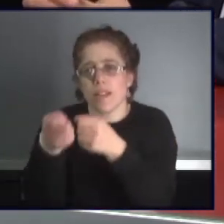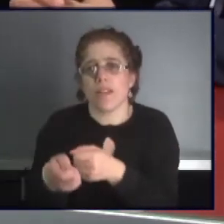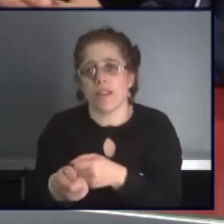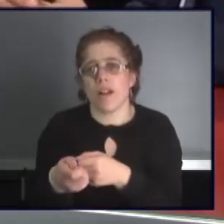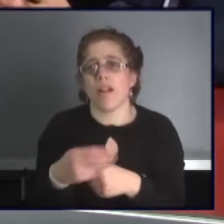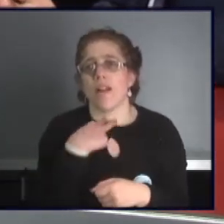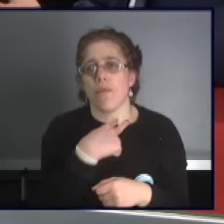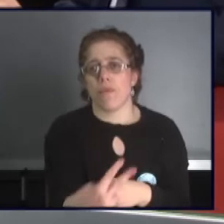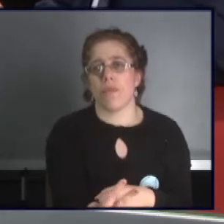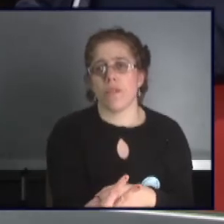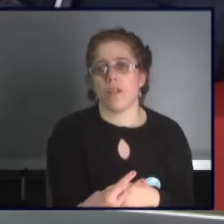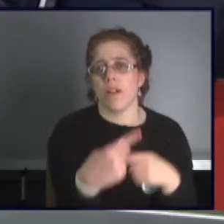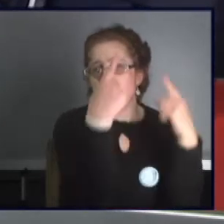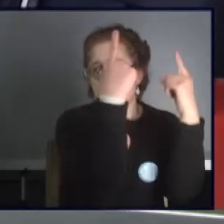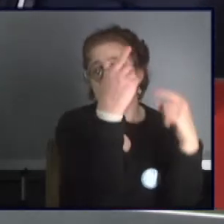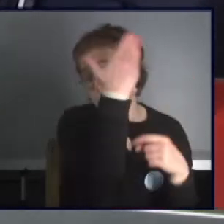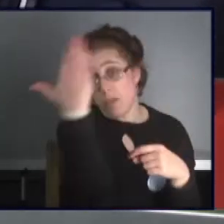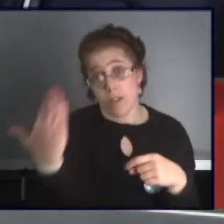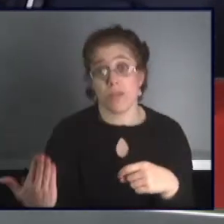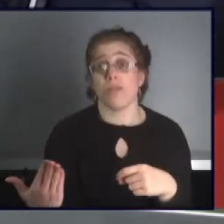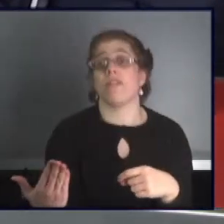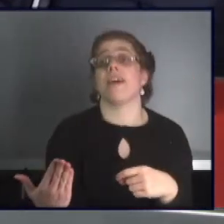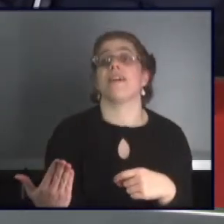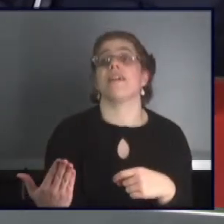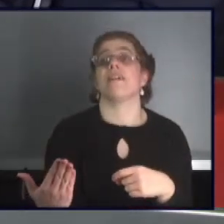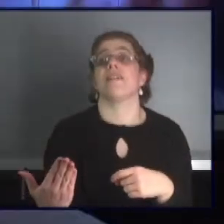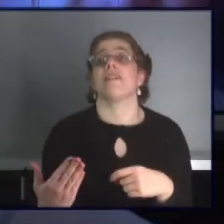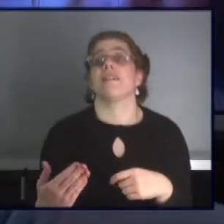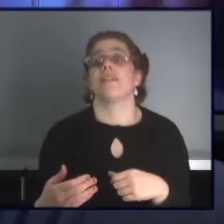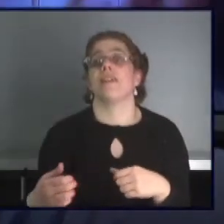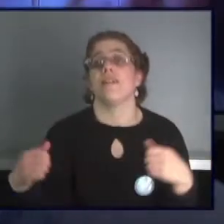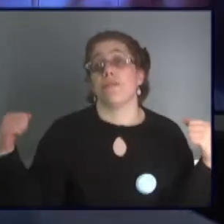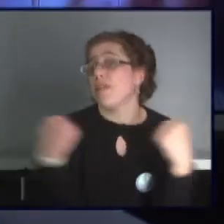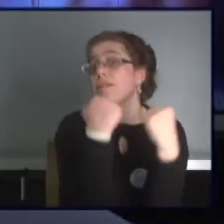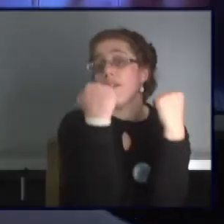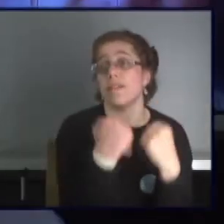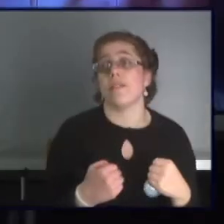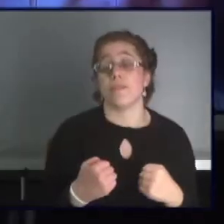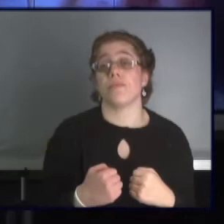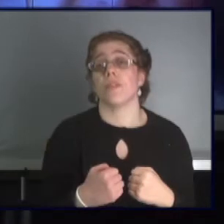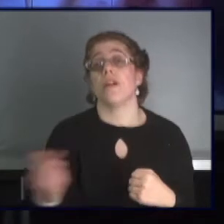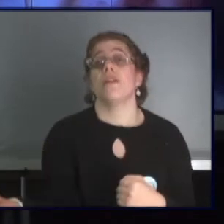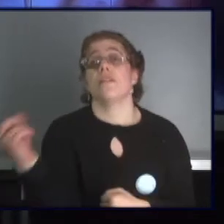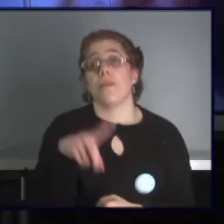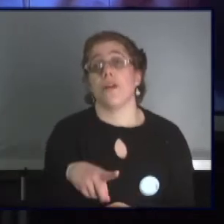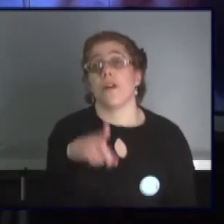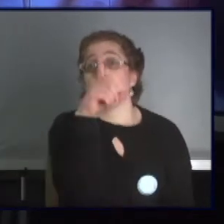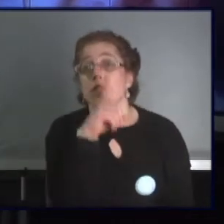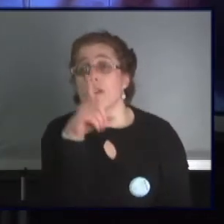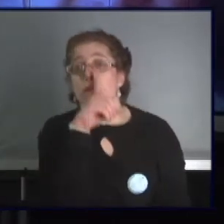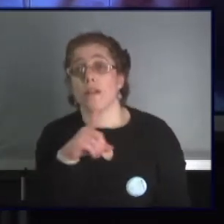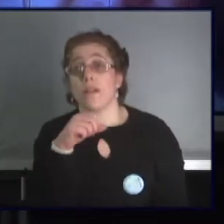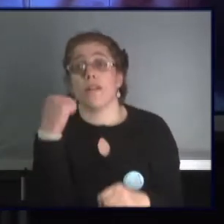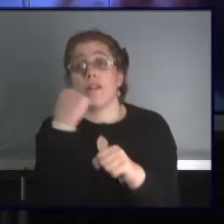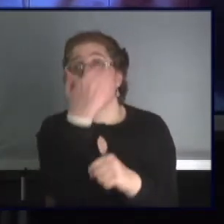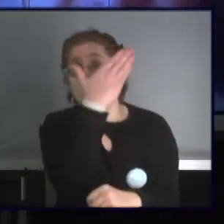voces de las víctimas que se han manifestado una y otra y otras veces y también de acallar las voces de los trabajadores